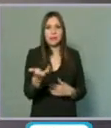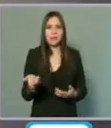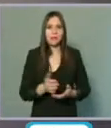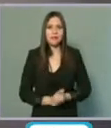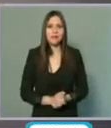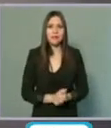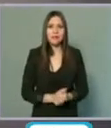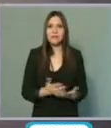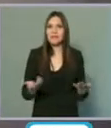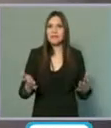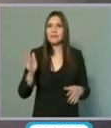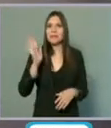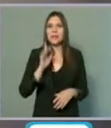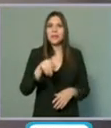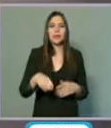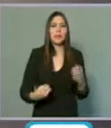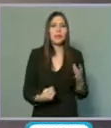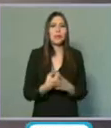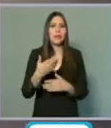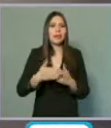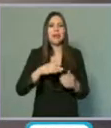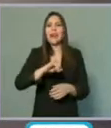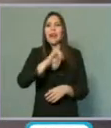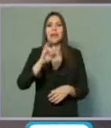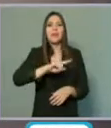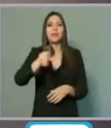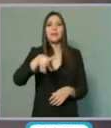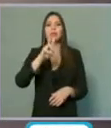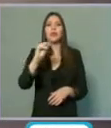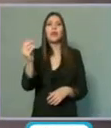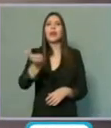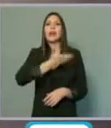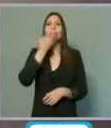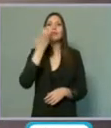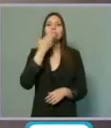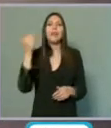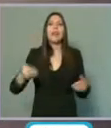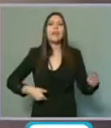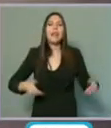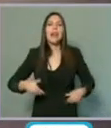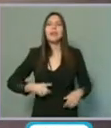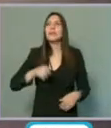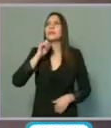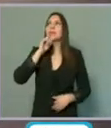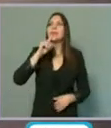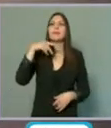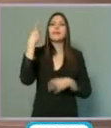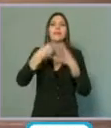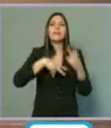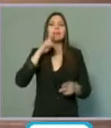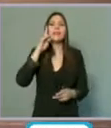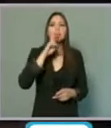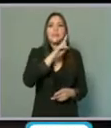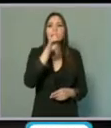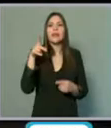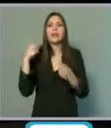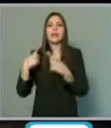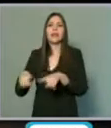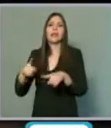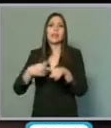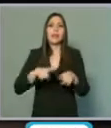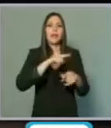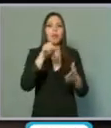definitivamente entonces es algo muy novedoso que no estamos acostumbrados a ver normalmente en los